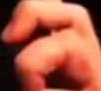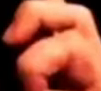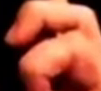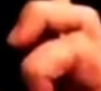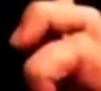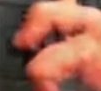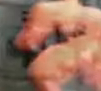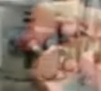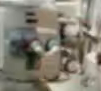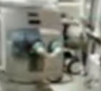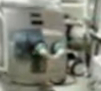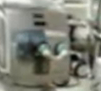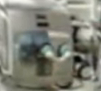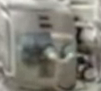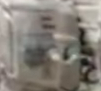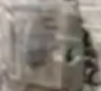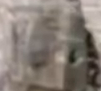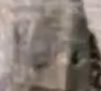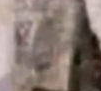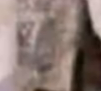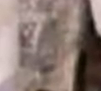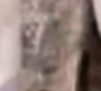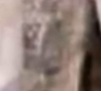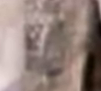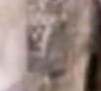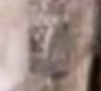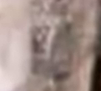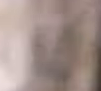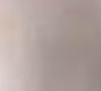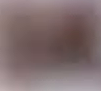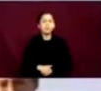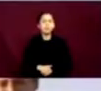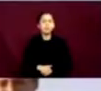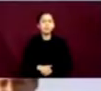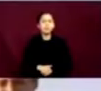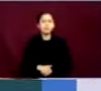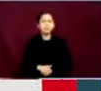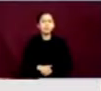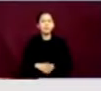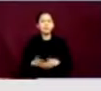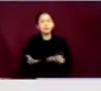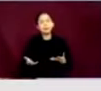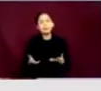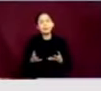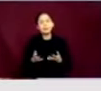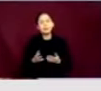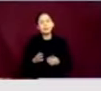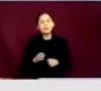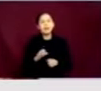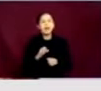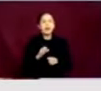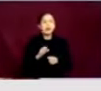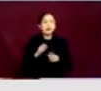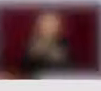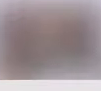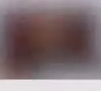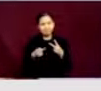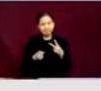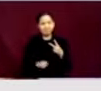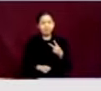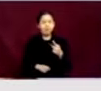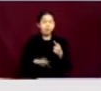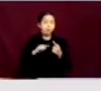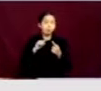el IMSS compró a León, hijo de Manuel Barrett, 20 ventiladores COVID a sobreprecio. Solo hay dos caminos